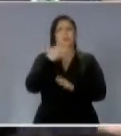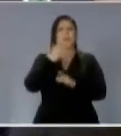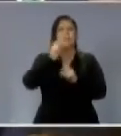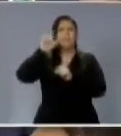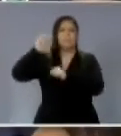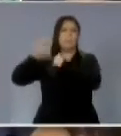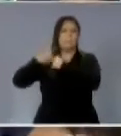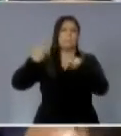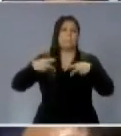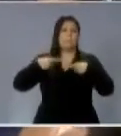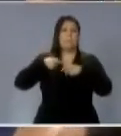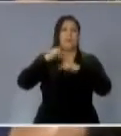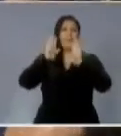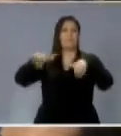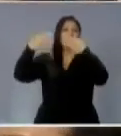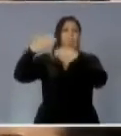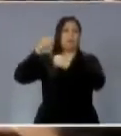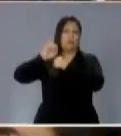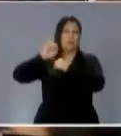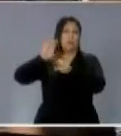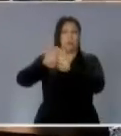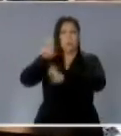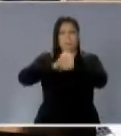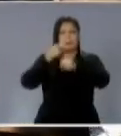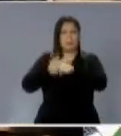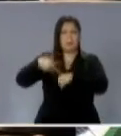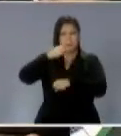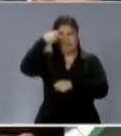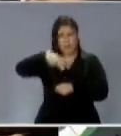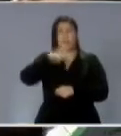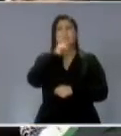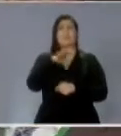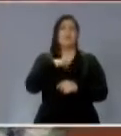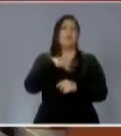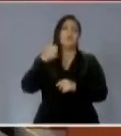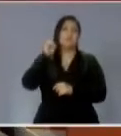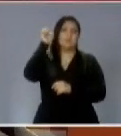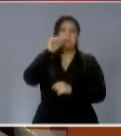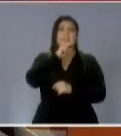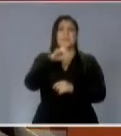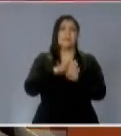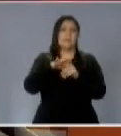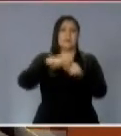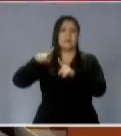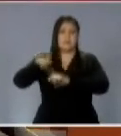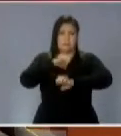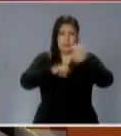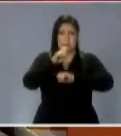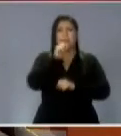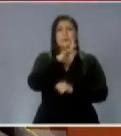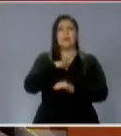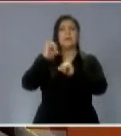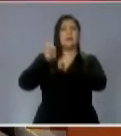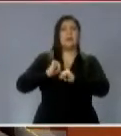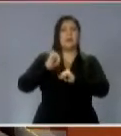creíble, los asesinatos dolosos, otra cifra absolutamente creíble, pero no. Él